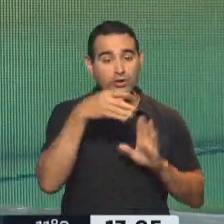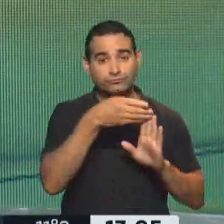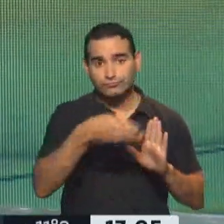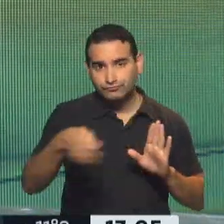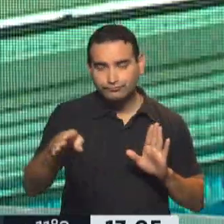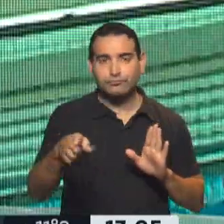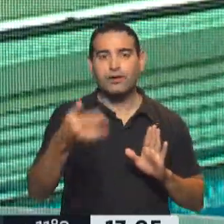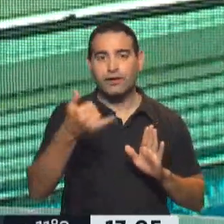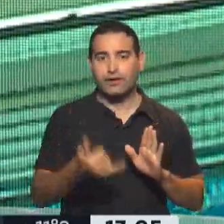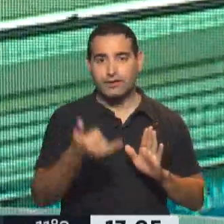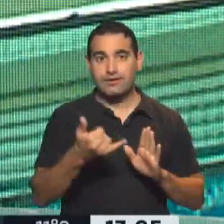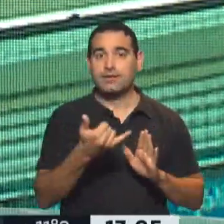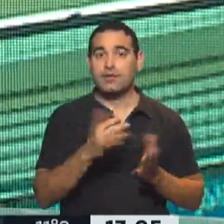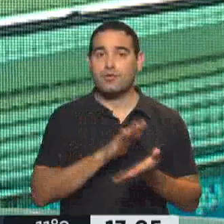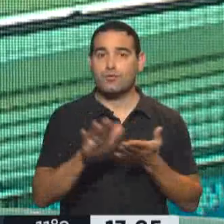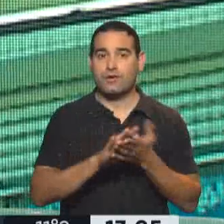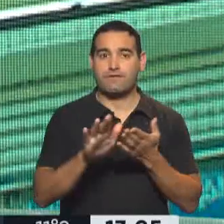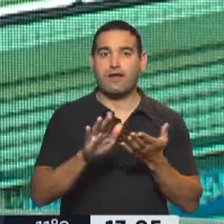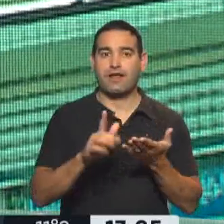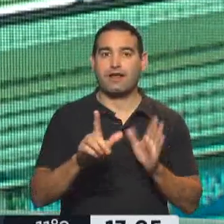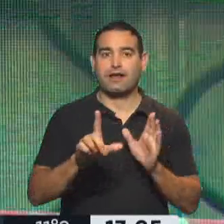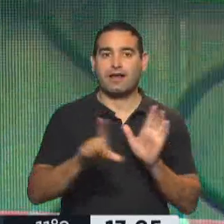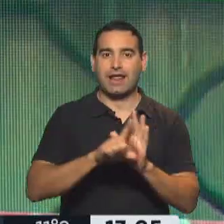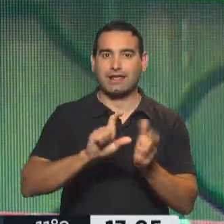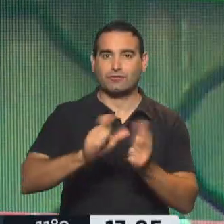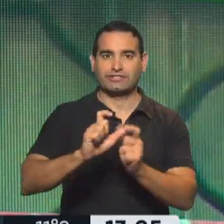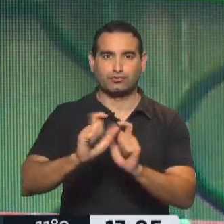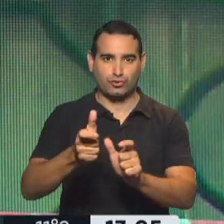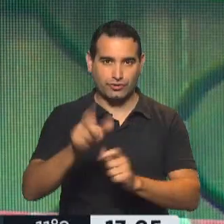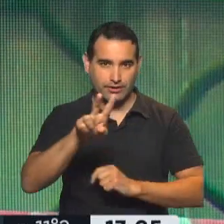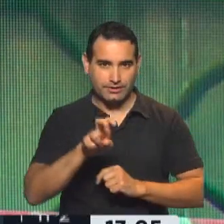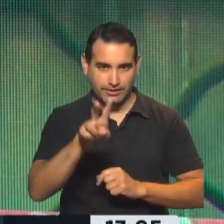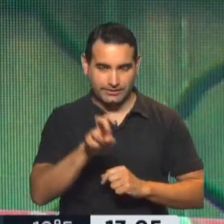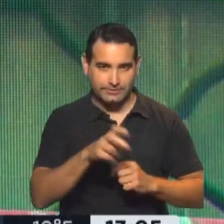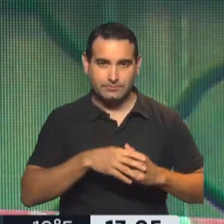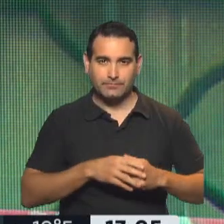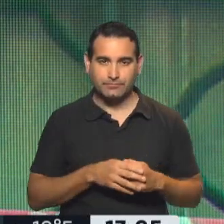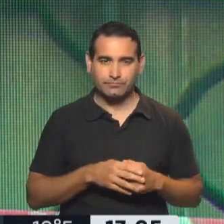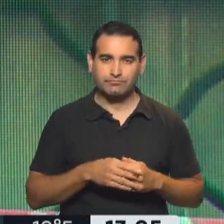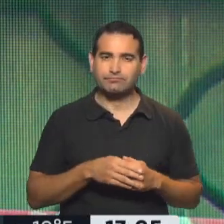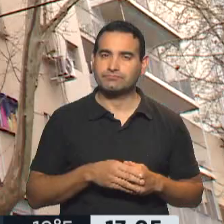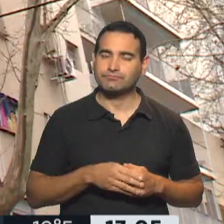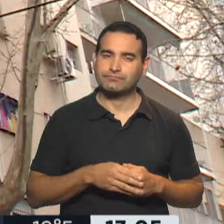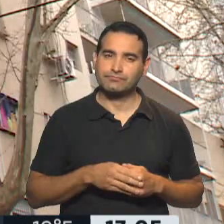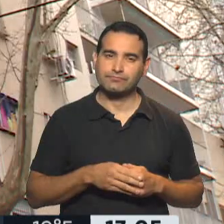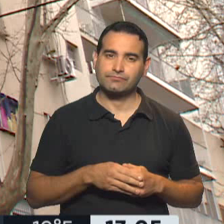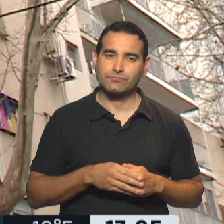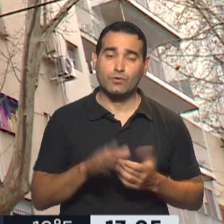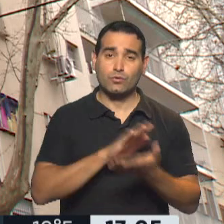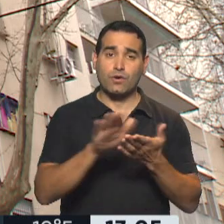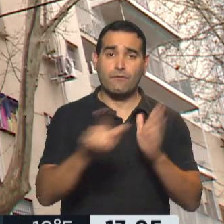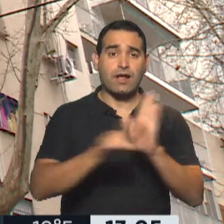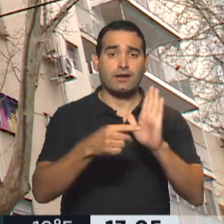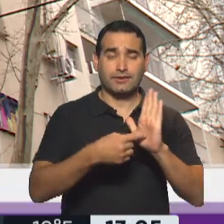regir la nueva actualización la nueva fórmula para actualizar los alquileres vemos de qué se trata la nueva ley